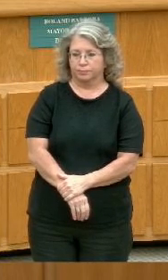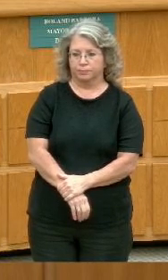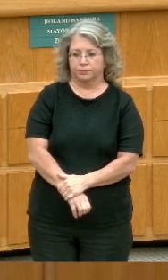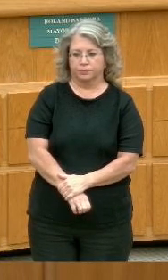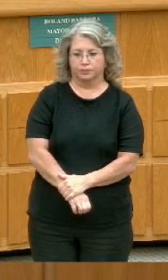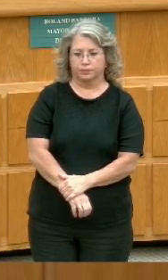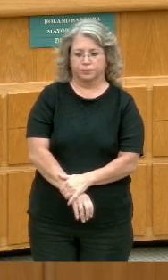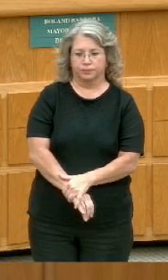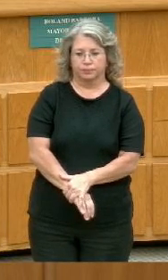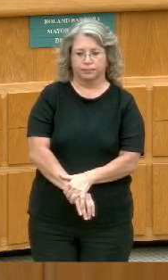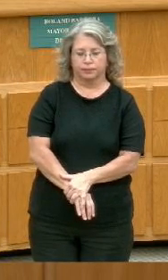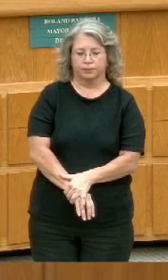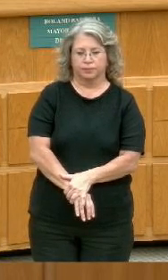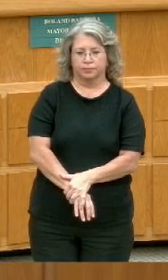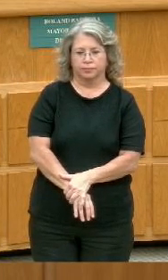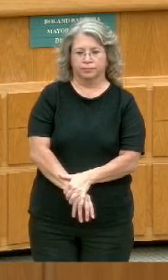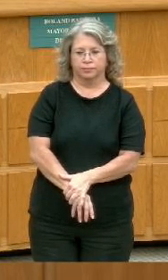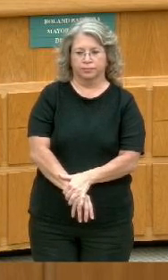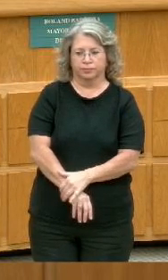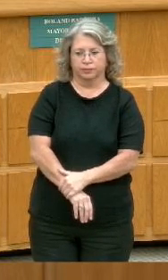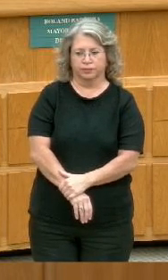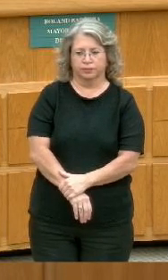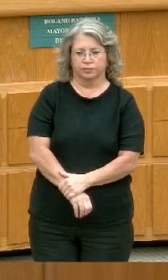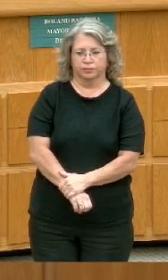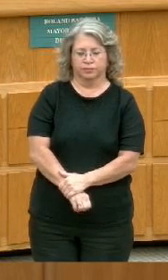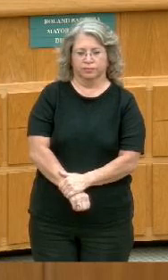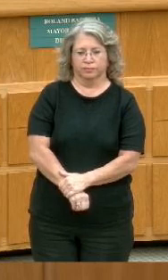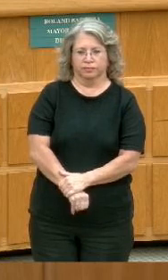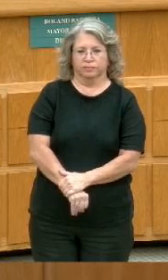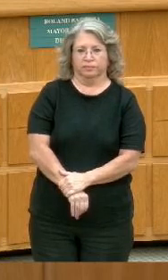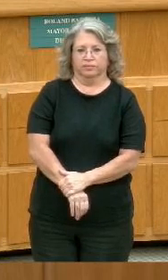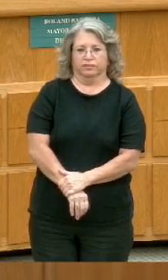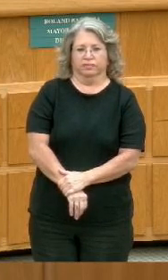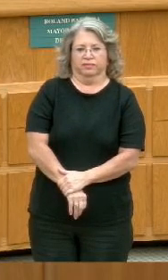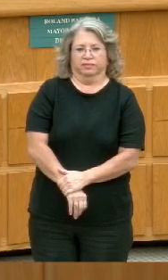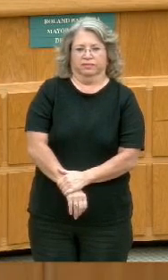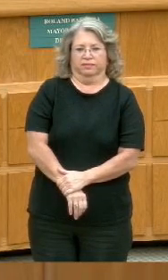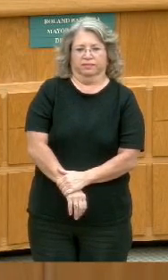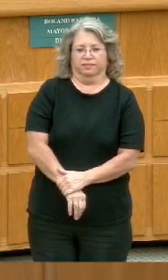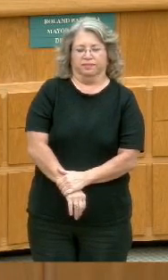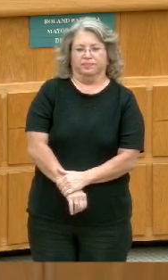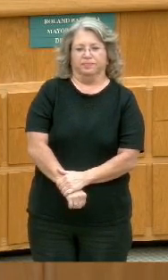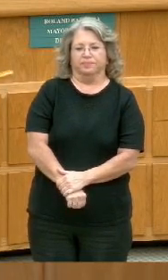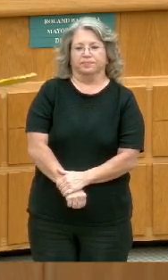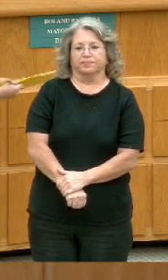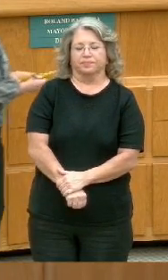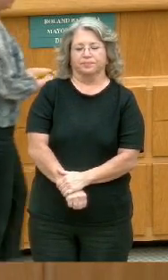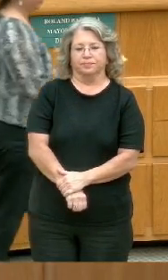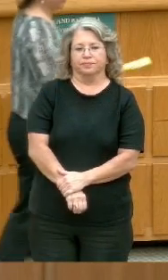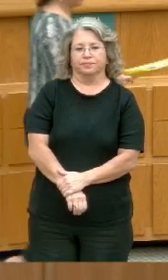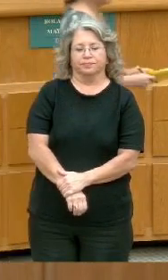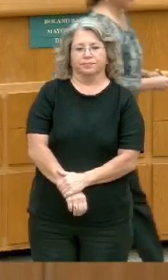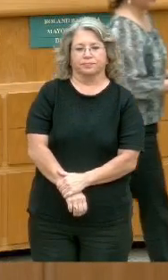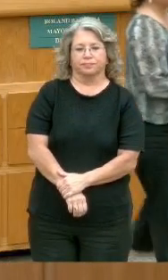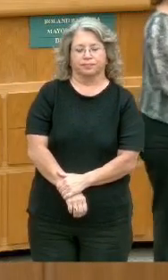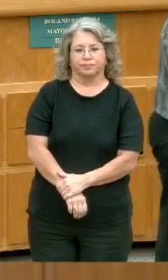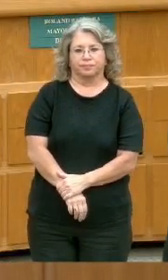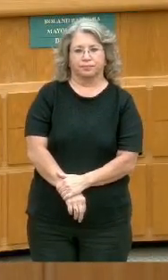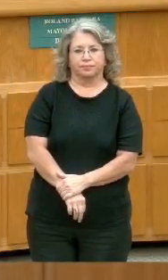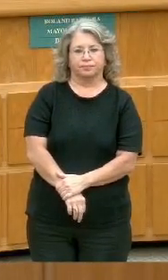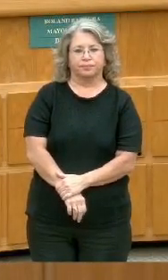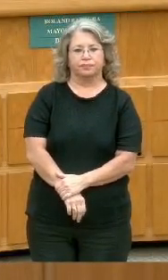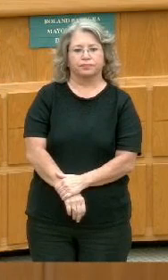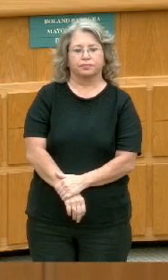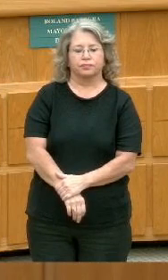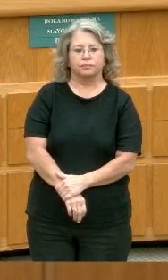casos, 96 son residentes de la ciudad de Corpus Christi, 2 son residentes de Robstown, 7 son residentes de Port Aransas, 7 son residentes de